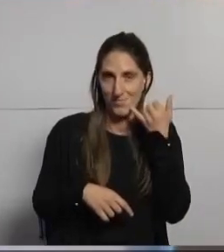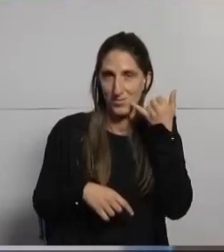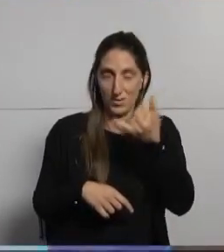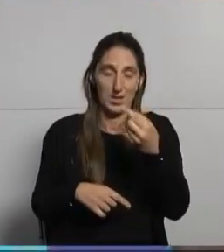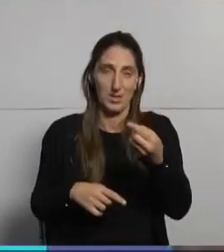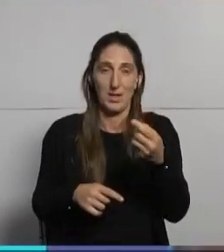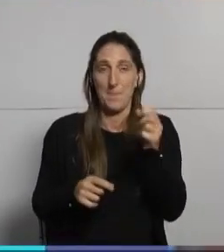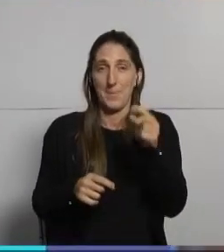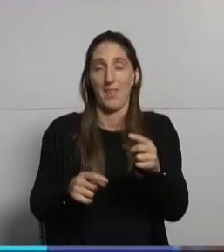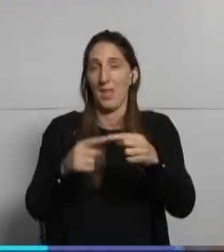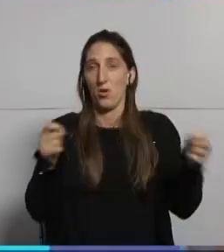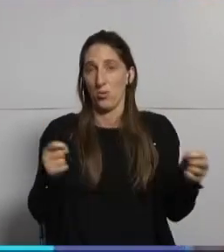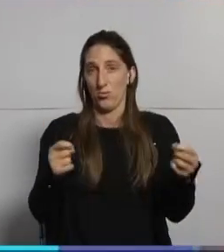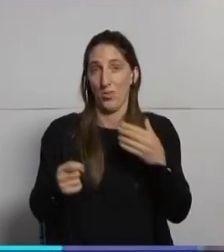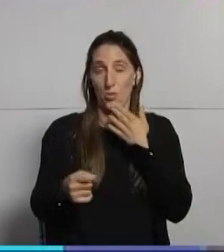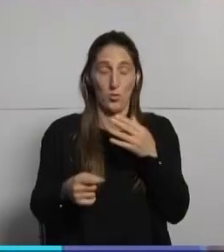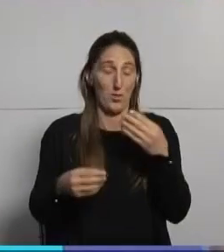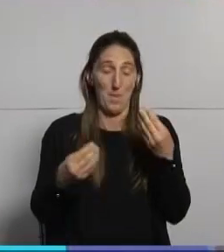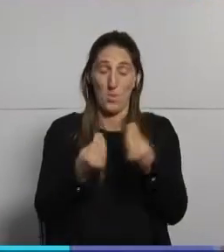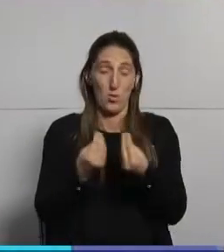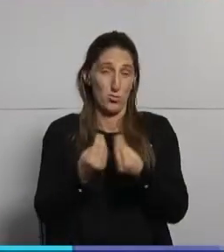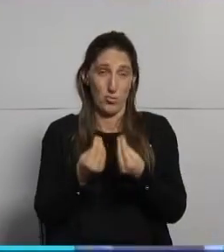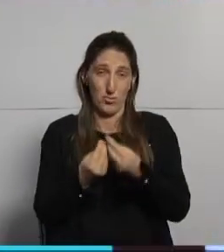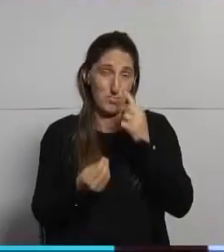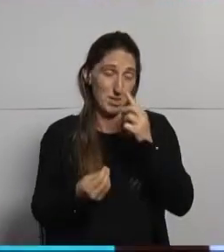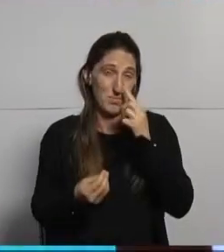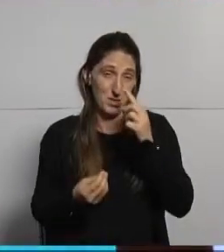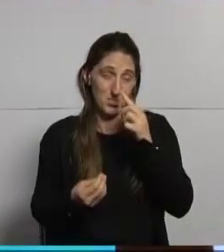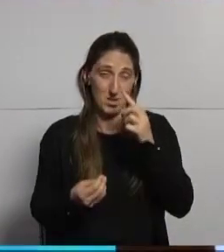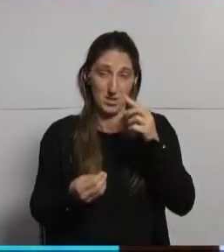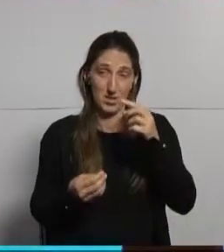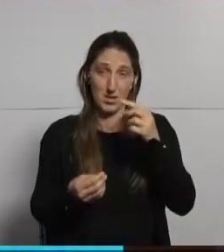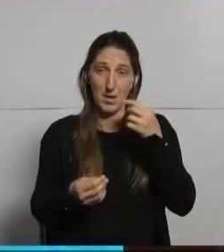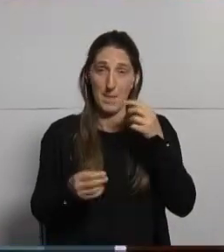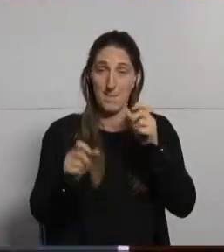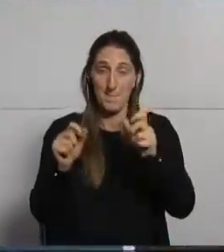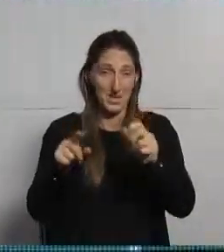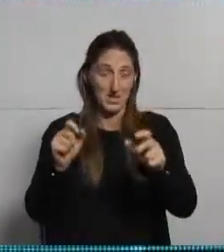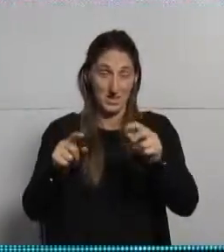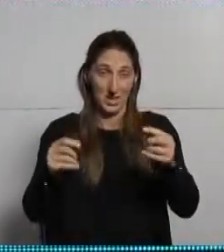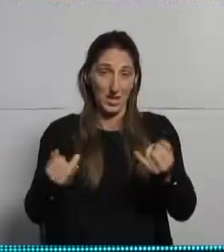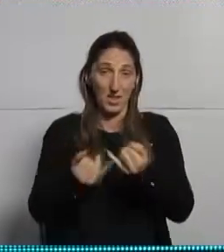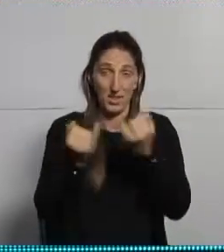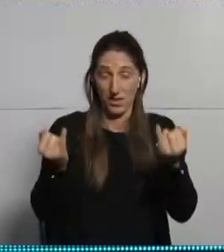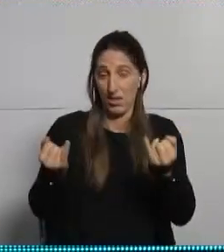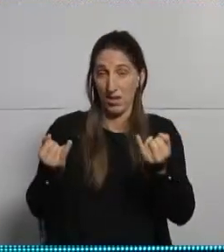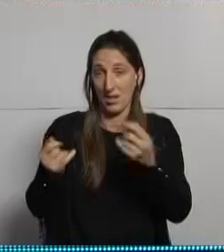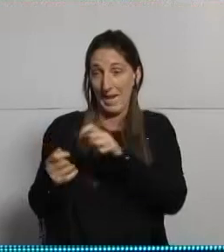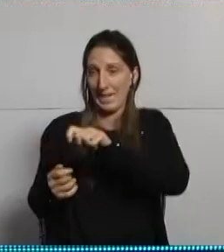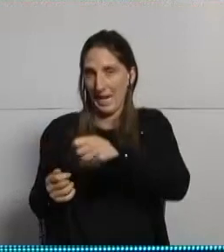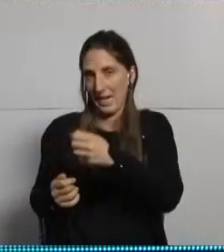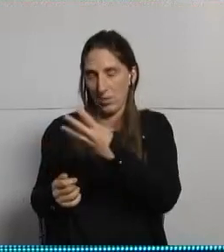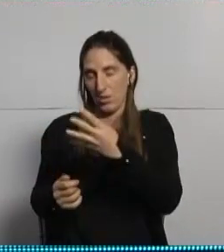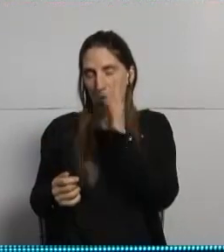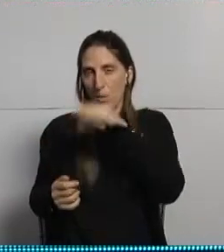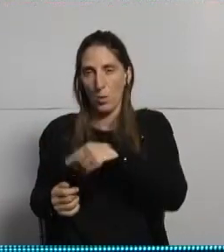todas sus inquietudes. Miles de mensajes por día, el canal no los pudo procesar, entonces junto con un equipo